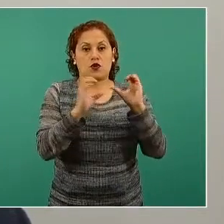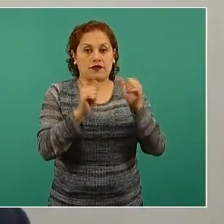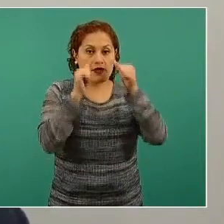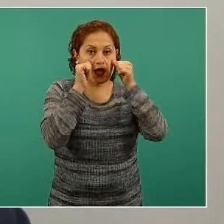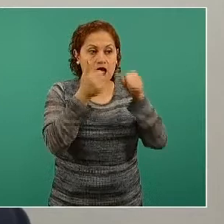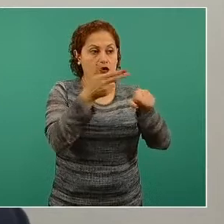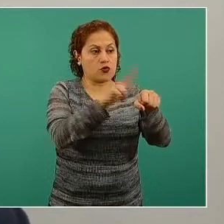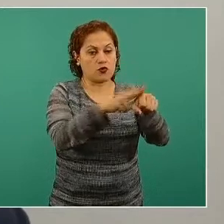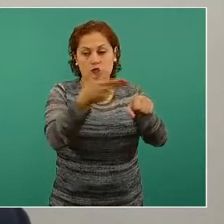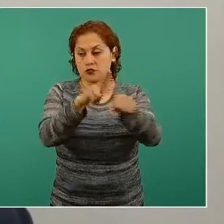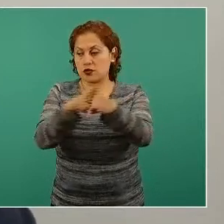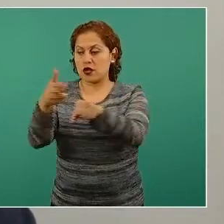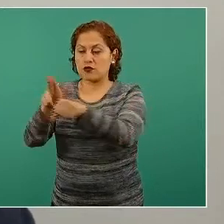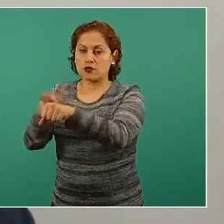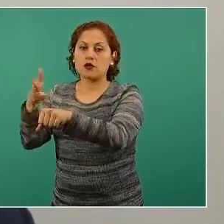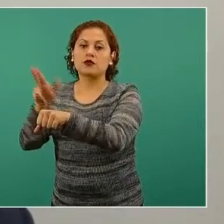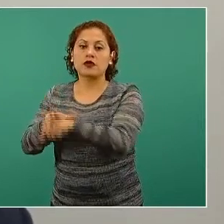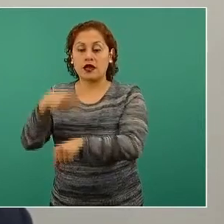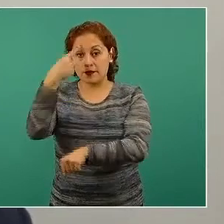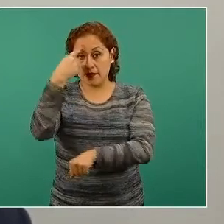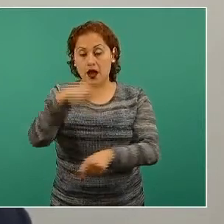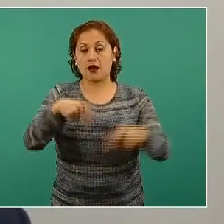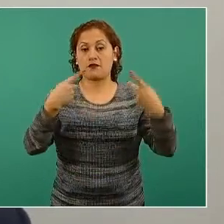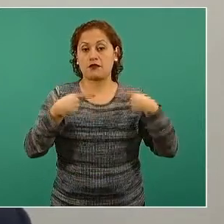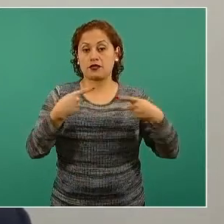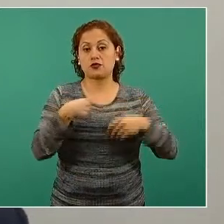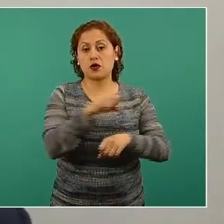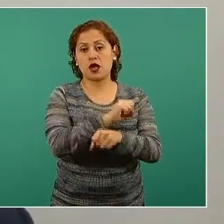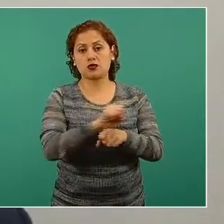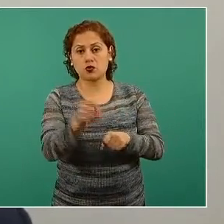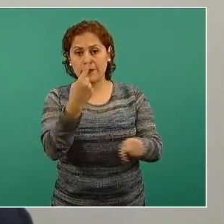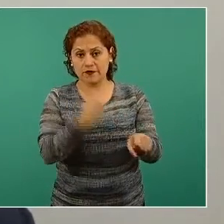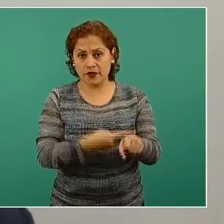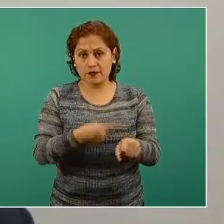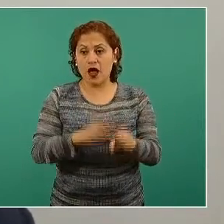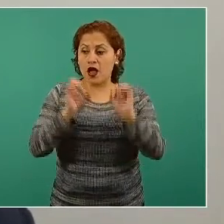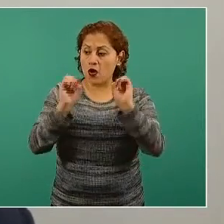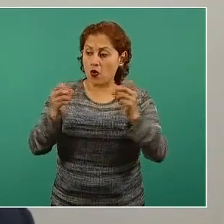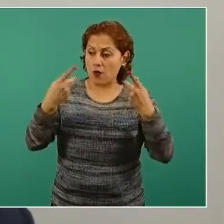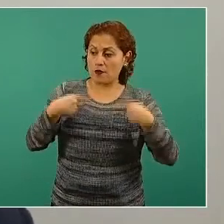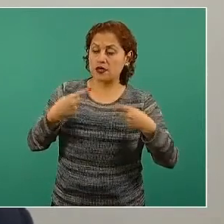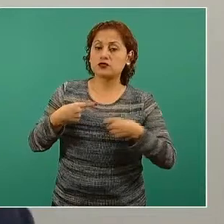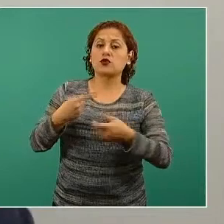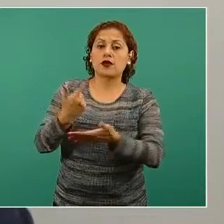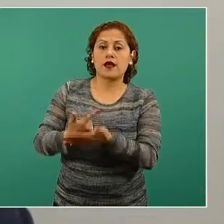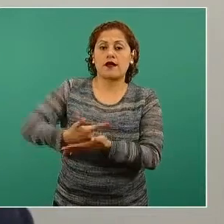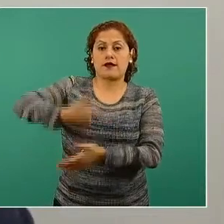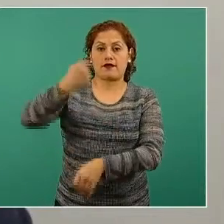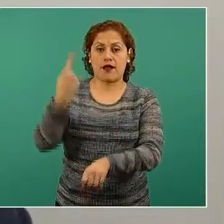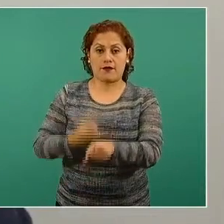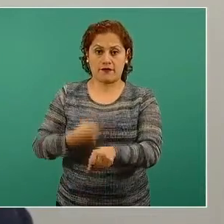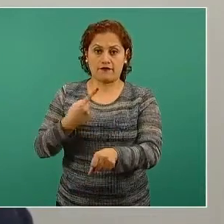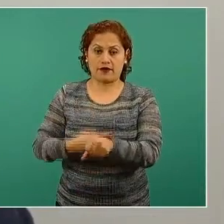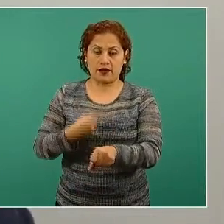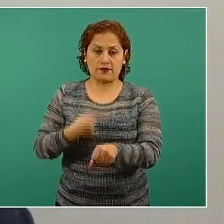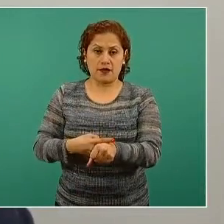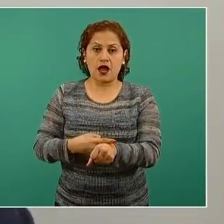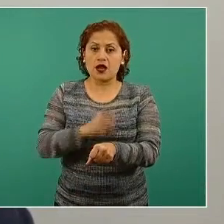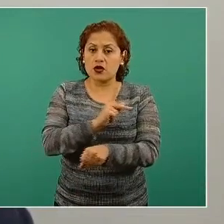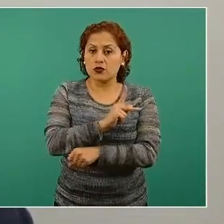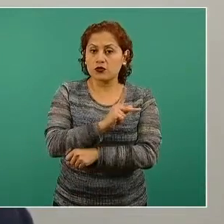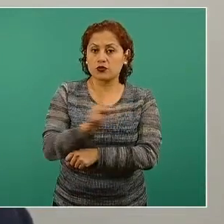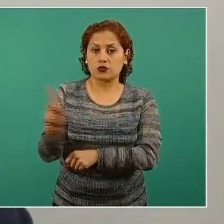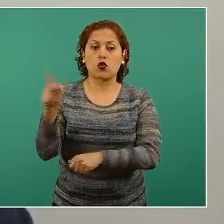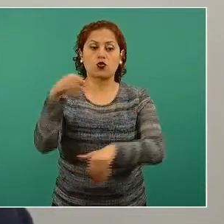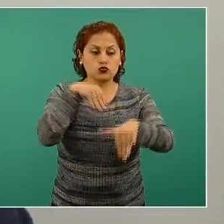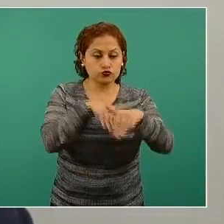para efecto de las camas generales, como inclusive de los pacientes críticos que requerirían y requieren en estos momentos del